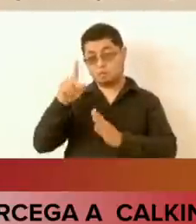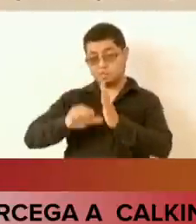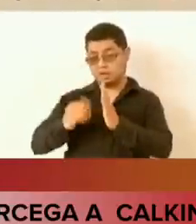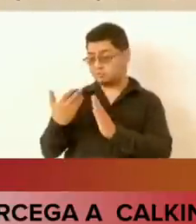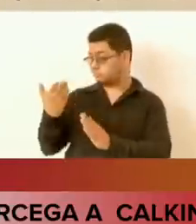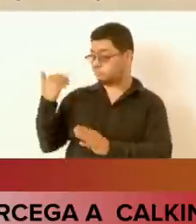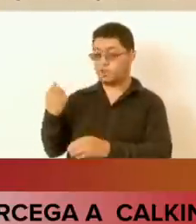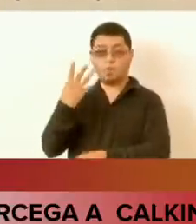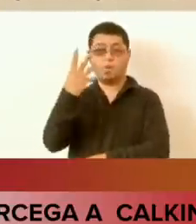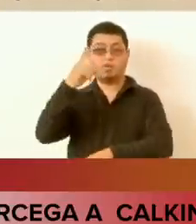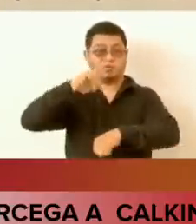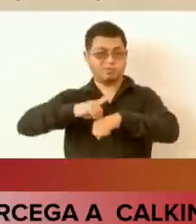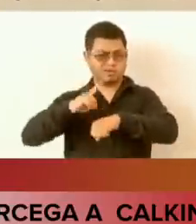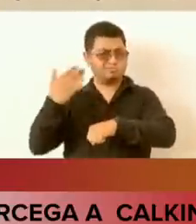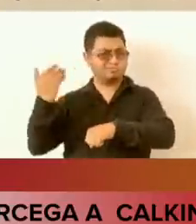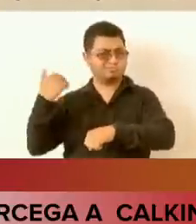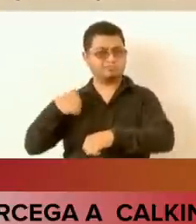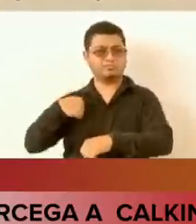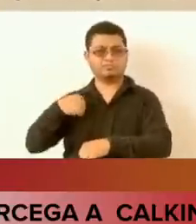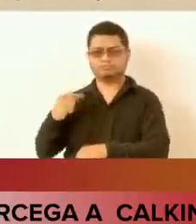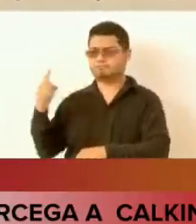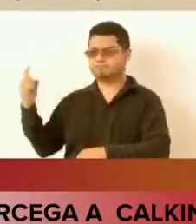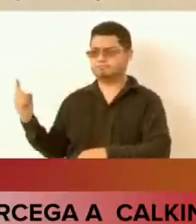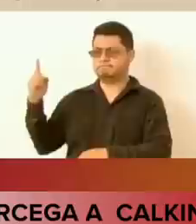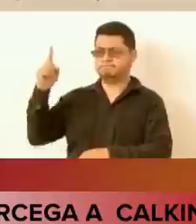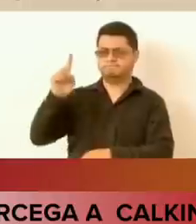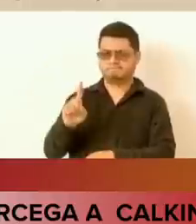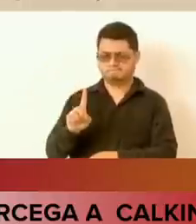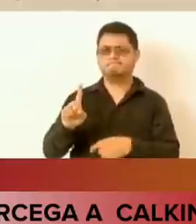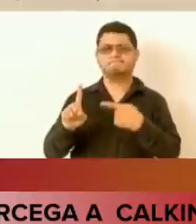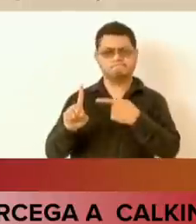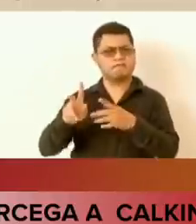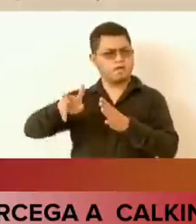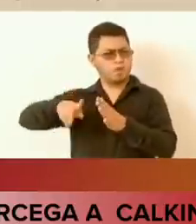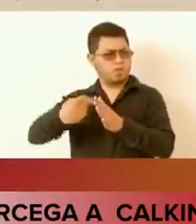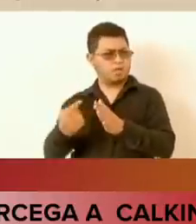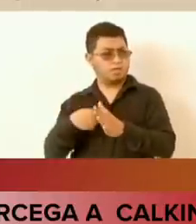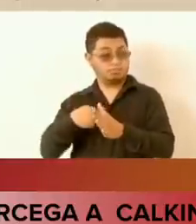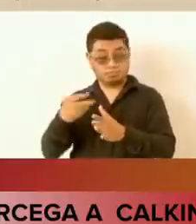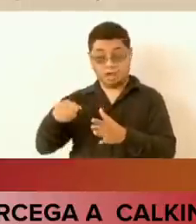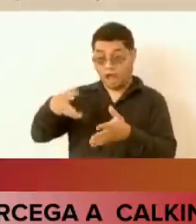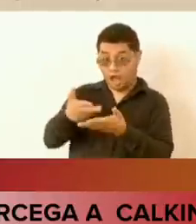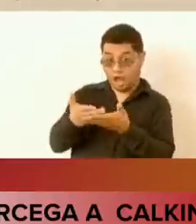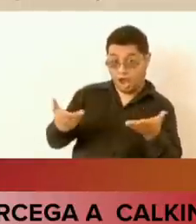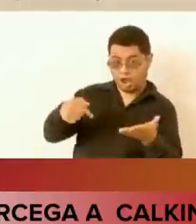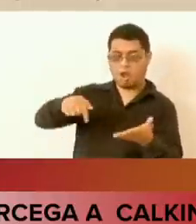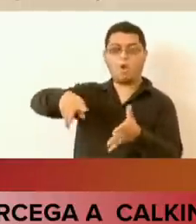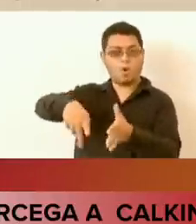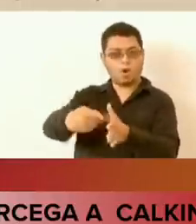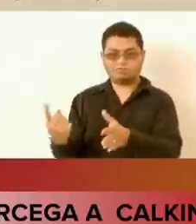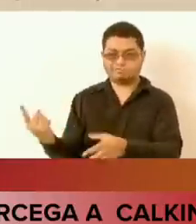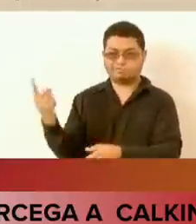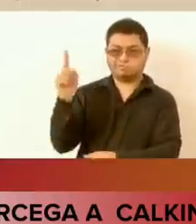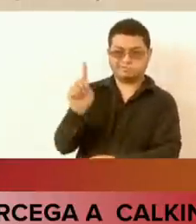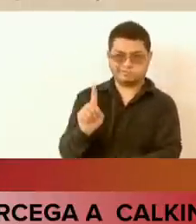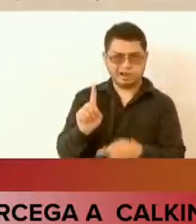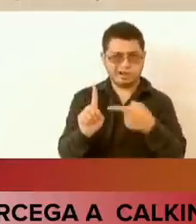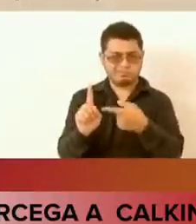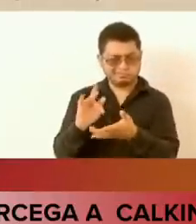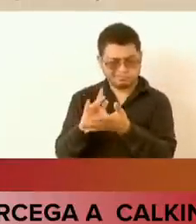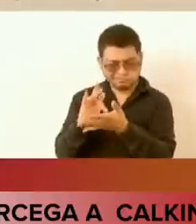la anterior visita de supervisión por su parte y agradecemos muchísimo que esté hoy aquí con